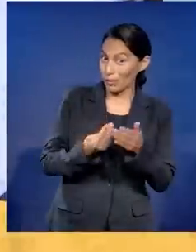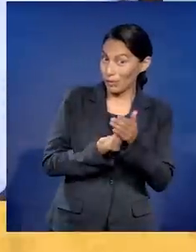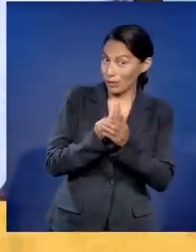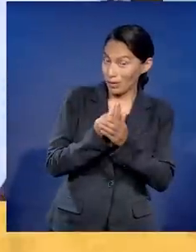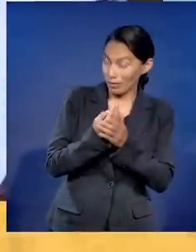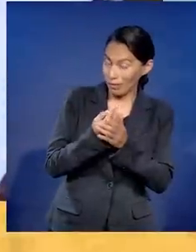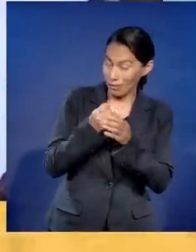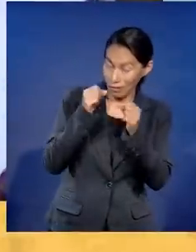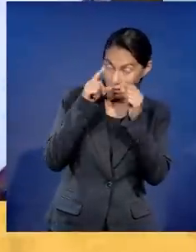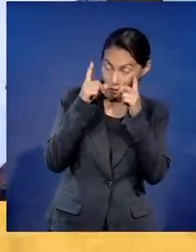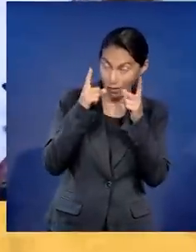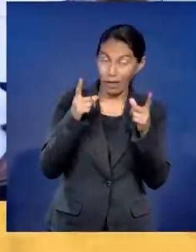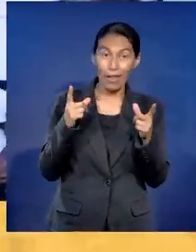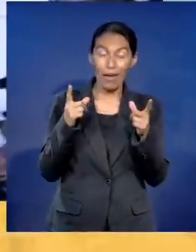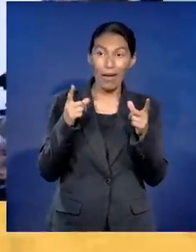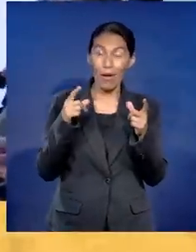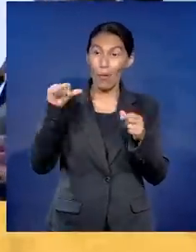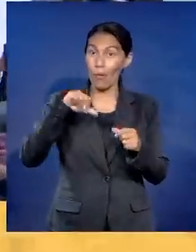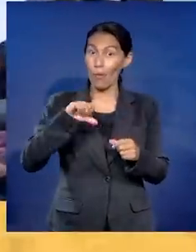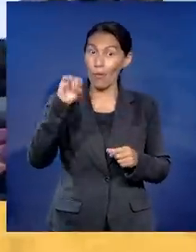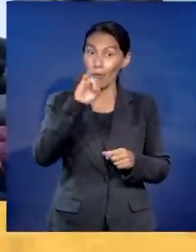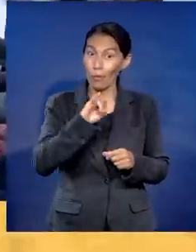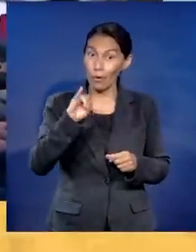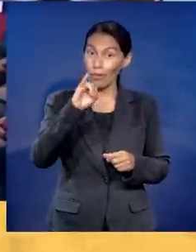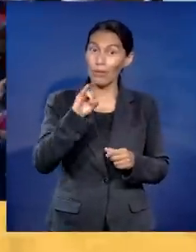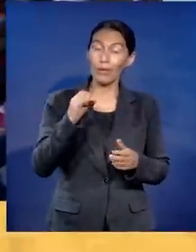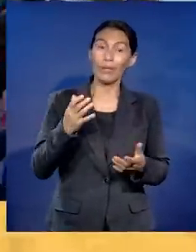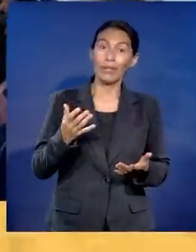Me levanté esta mañana y dije, ya es jueves.